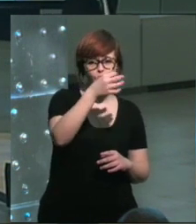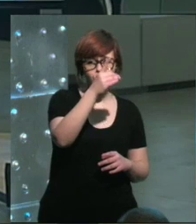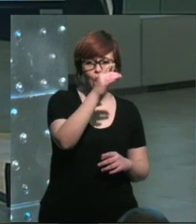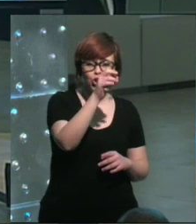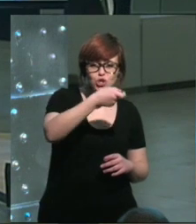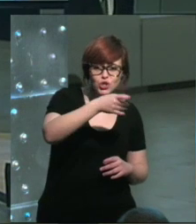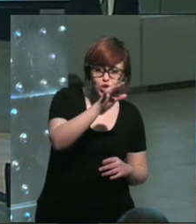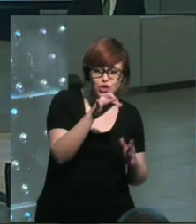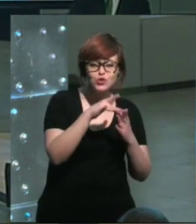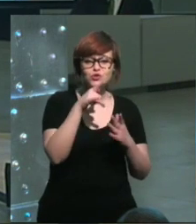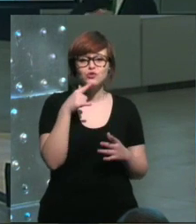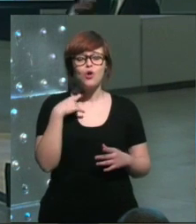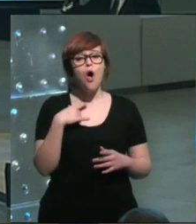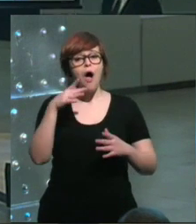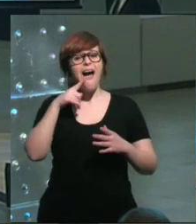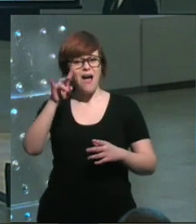negros, a